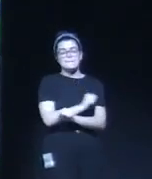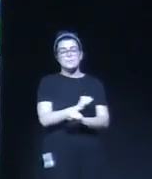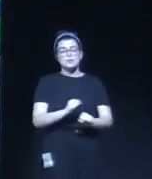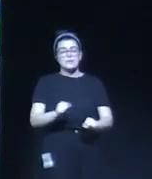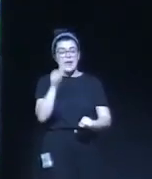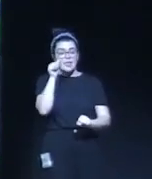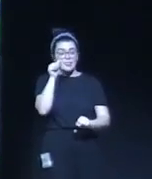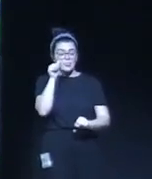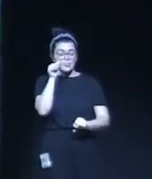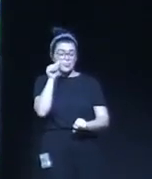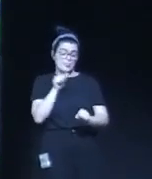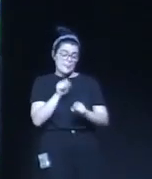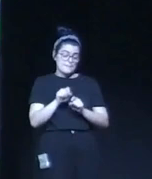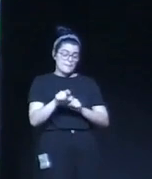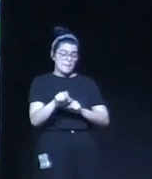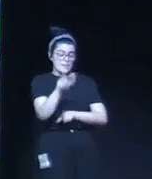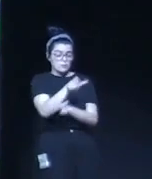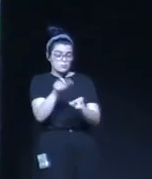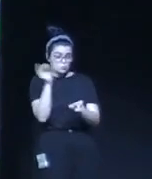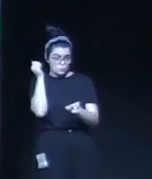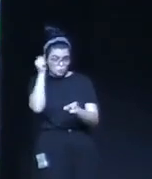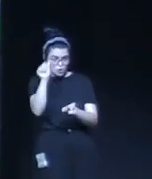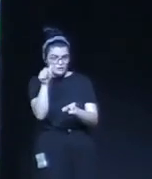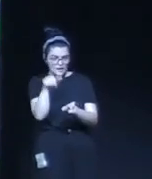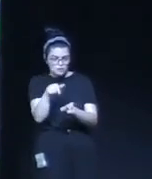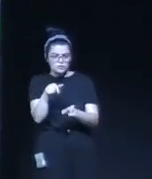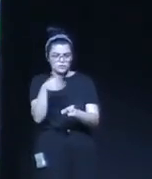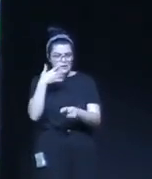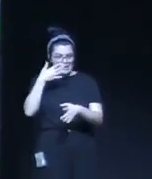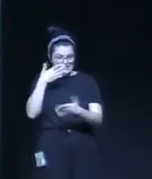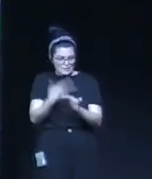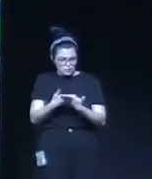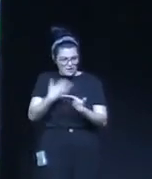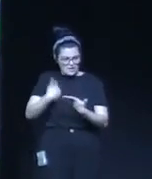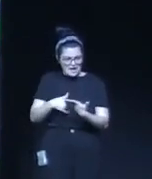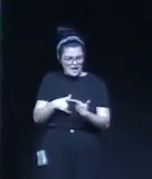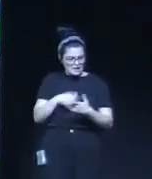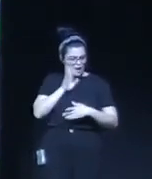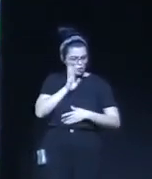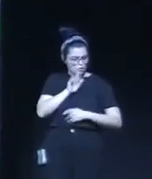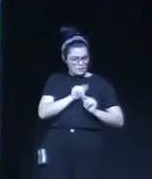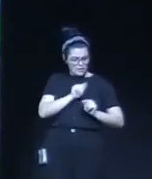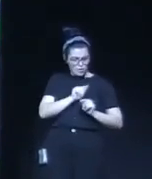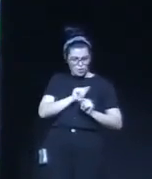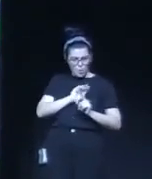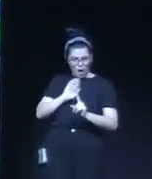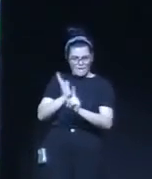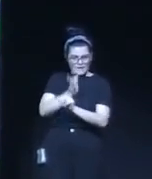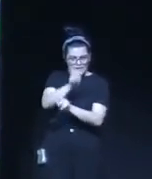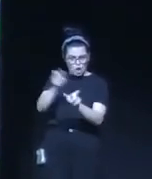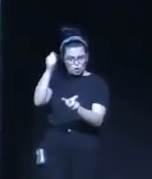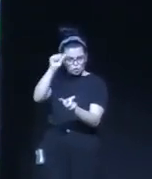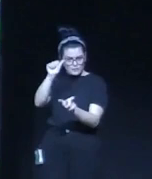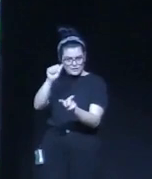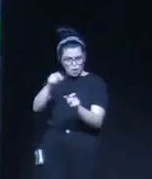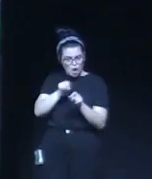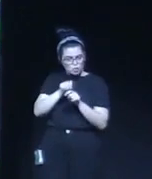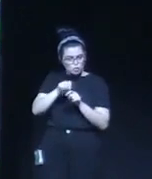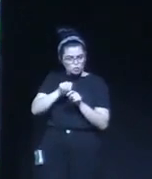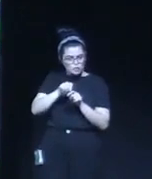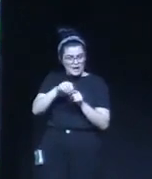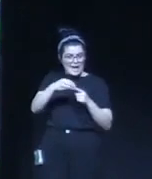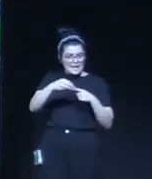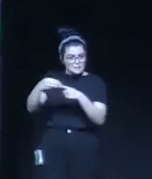también, cómo la contaminación disminuye la capacidad de los hombres, ¿no? de los espermatozoides, y eso